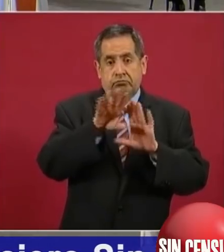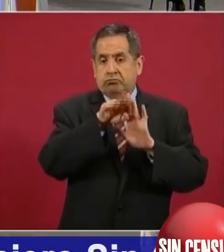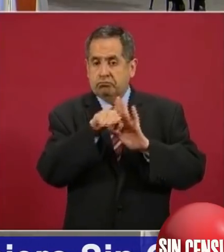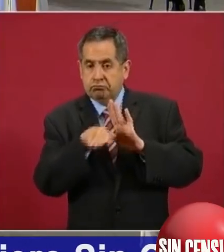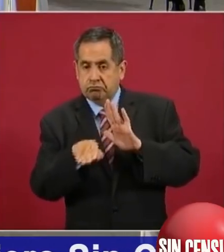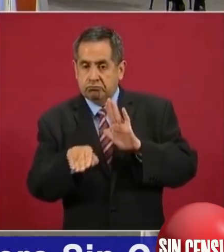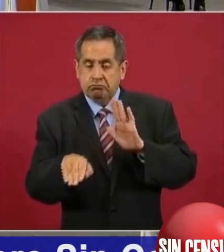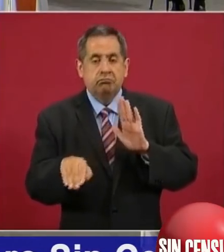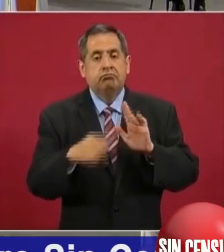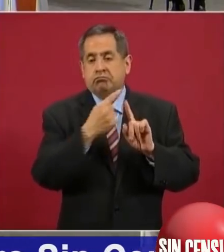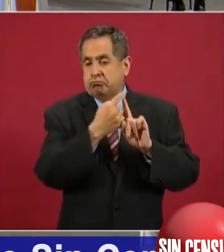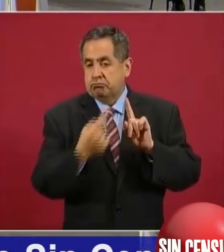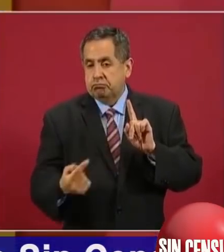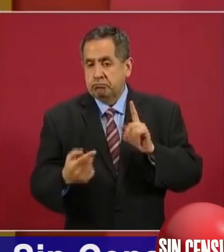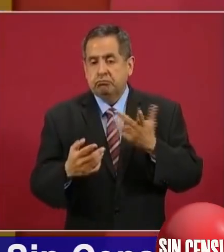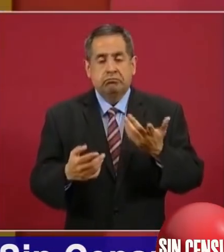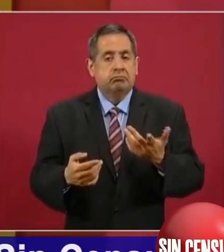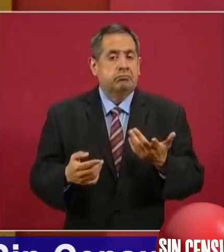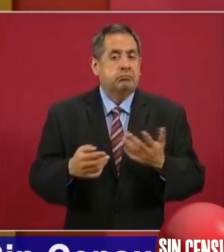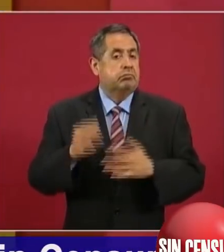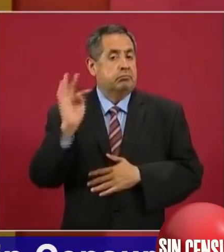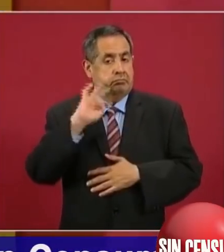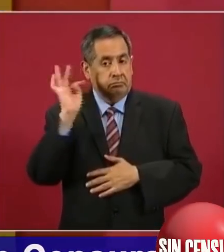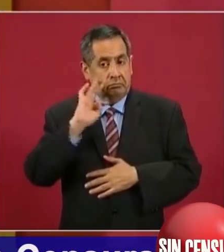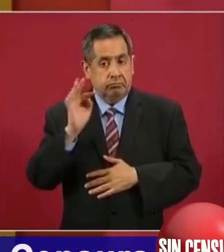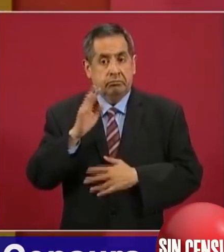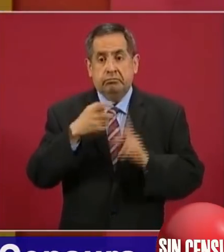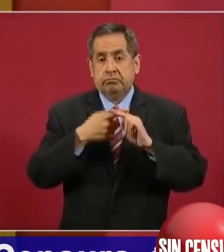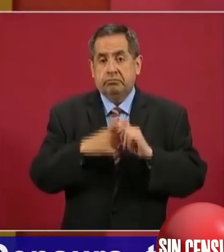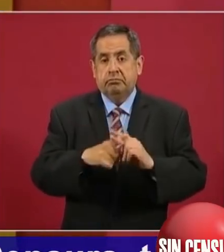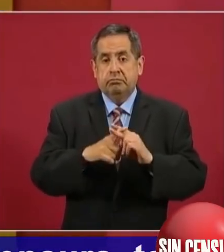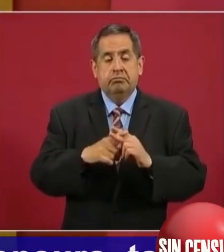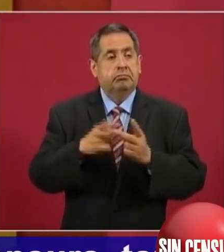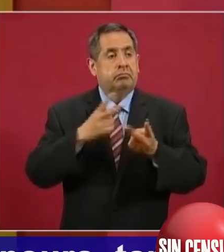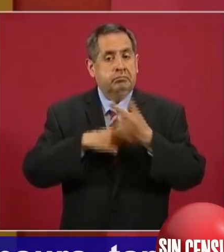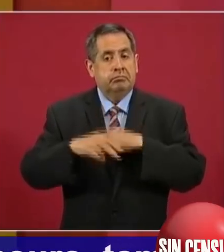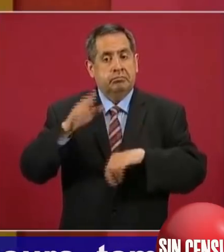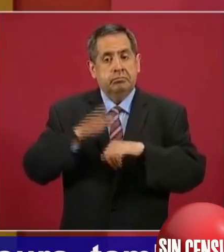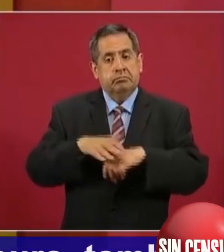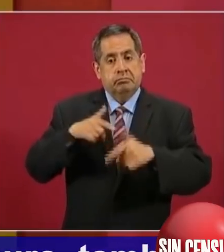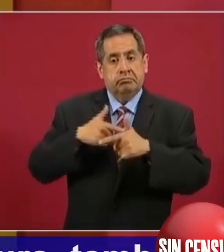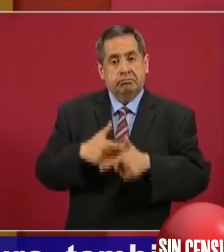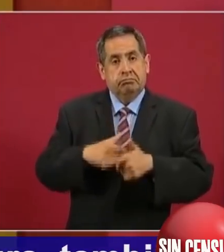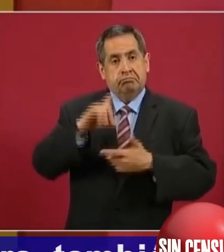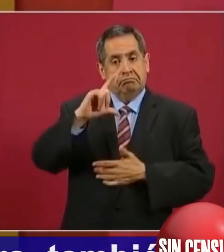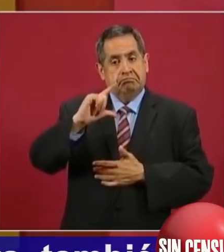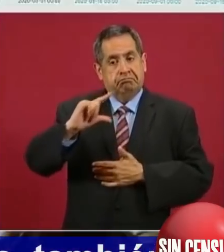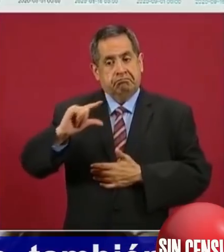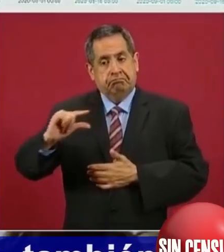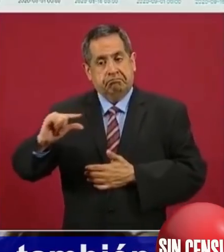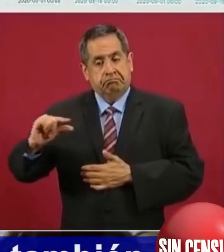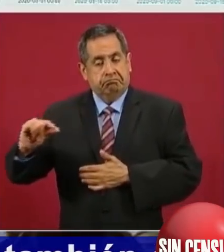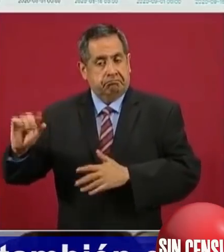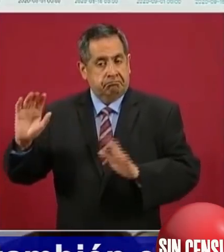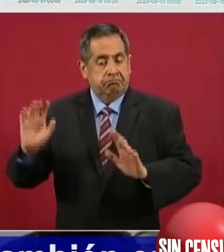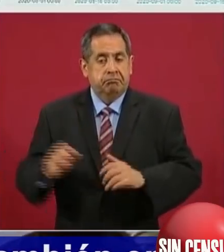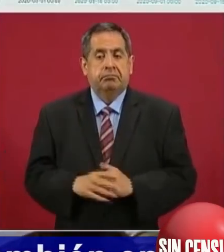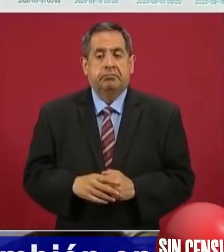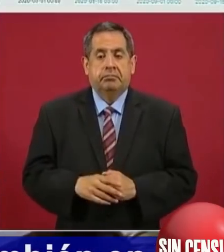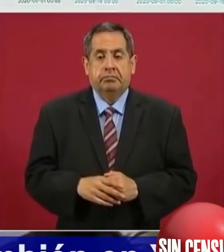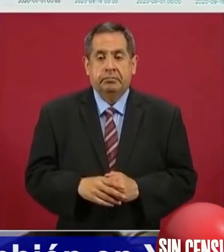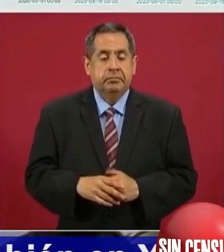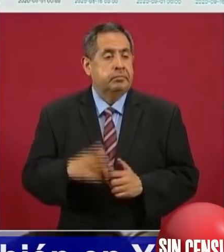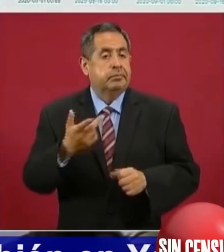y posiblemente, no lo podemos garantizar, empiece ya a tener una reducción sostenida. La siguiente. La